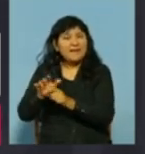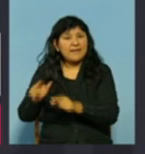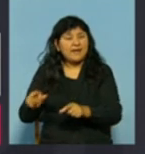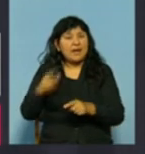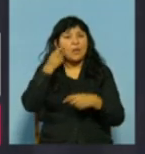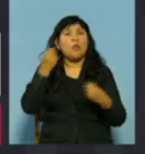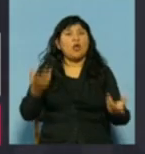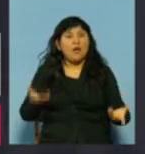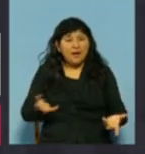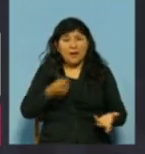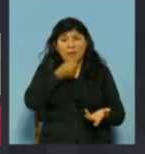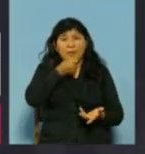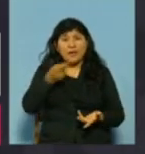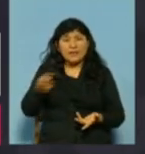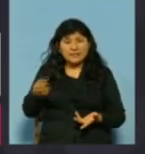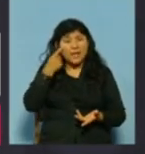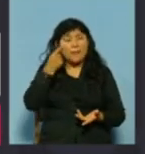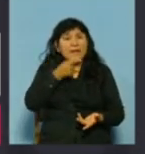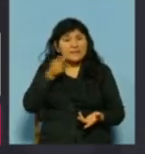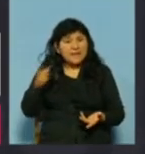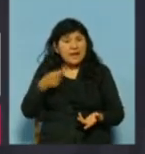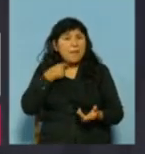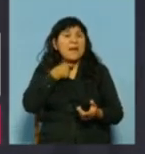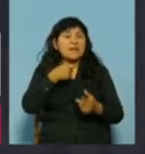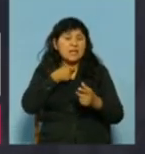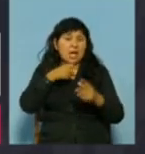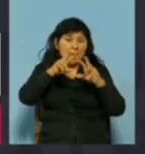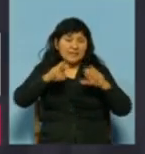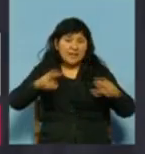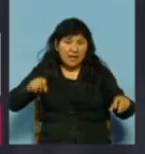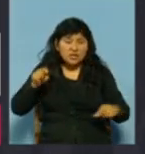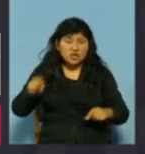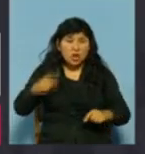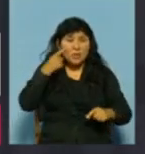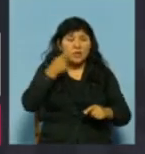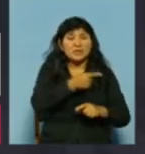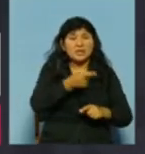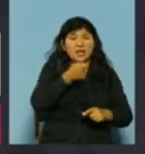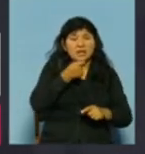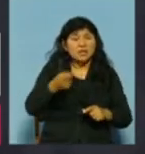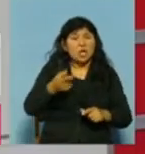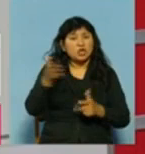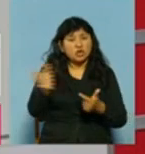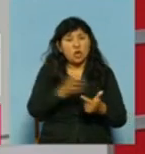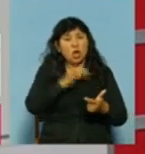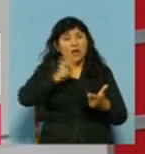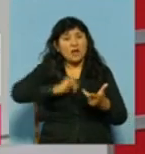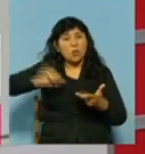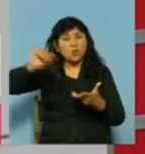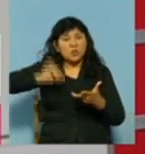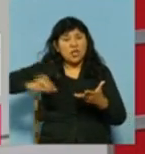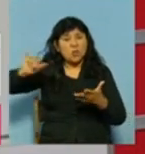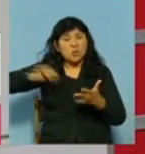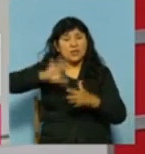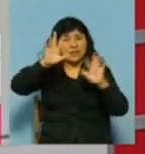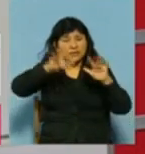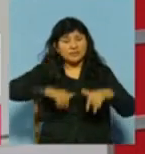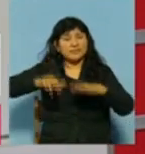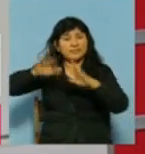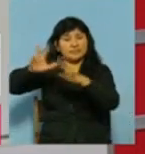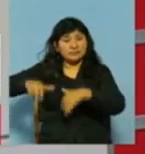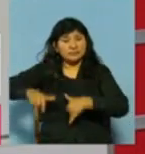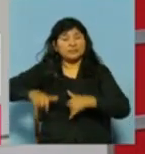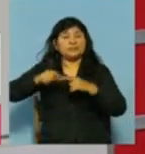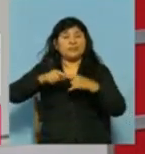están todas fundamentadas, están todas las denuncias se han hecho por escrito a través de